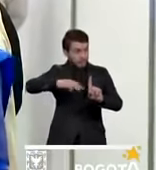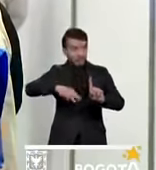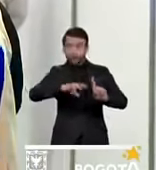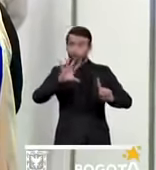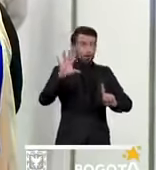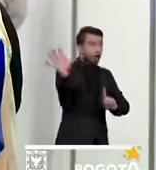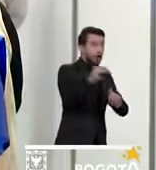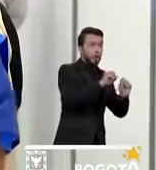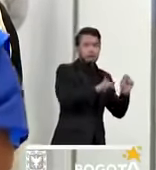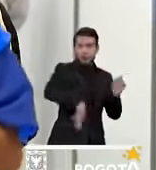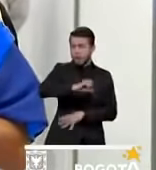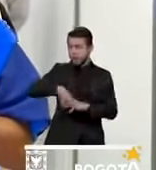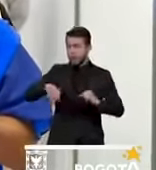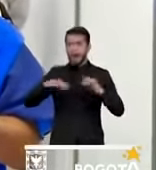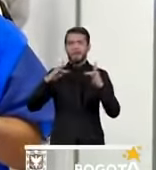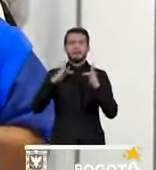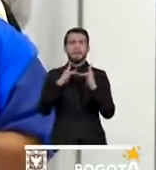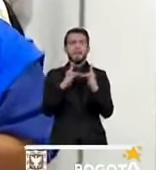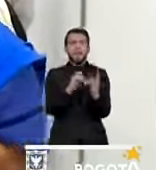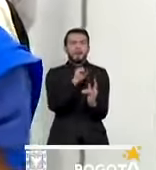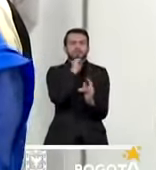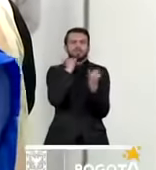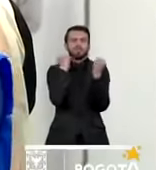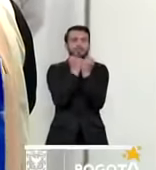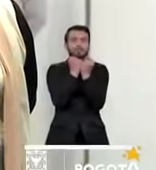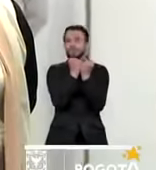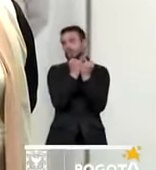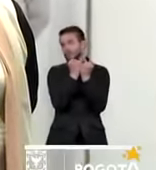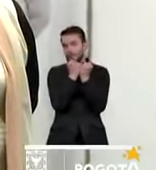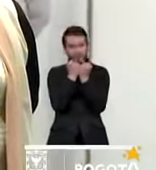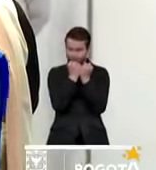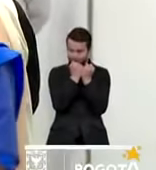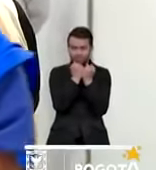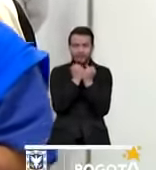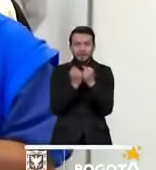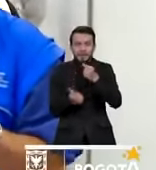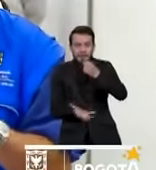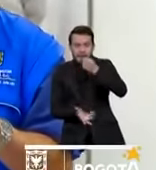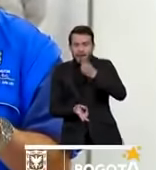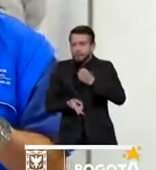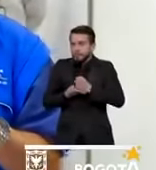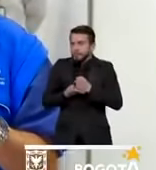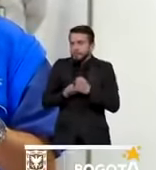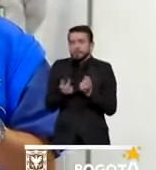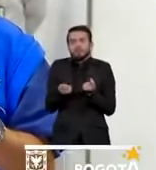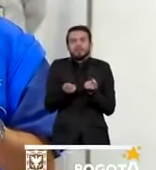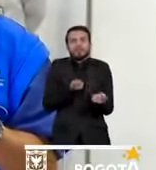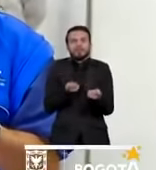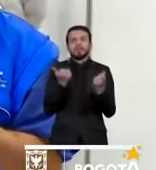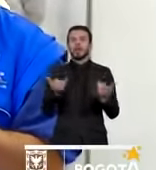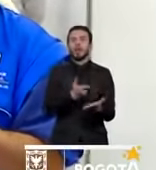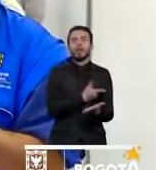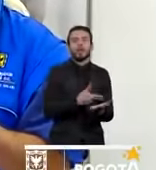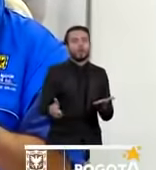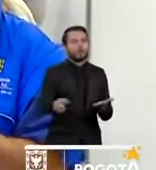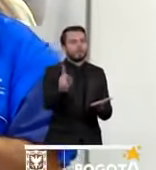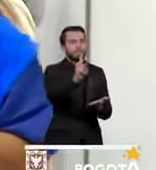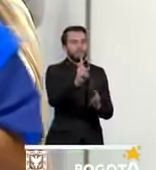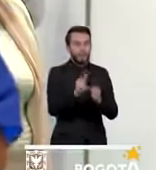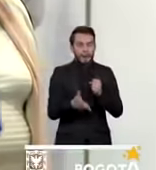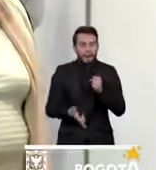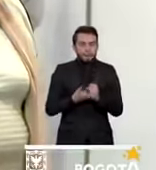a ahorrar la plata todo lo que lo podamos. Sabemos que es plata pública que tenemos que manejar con muchísima delicadeza y entonces por